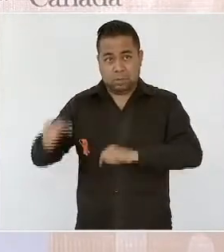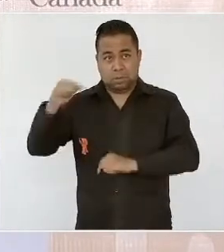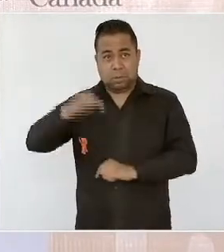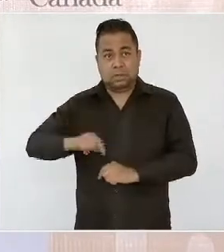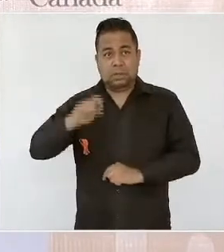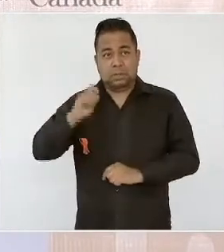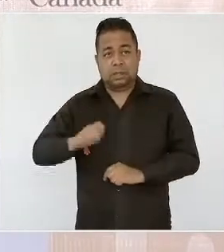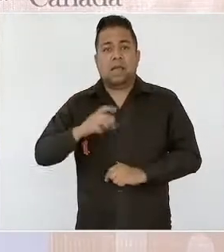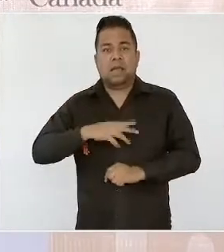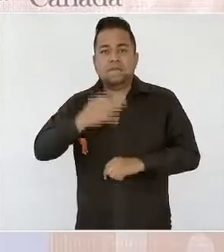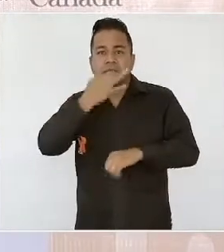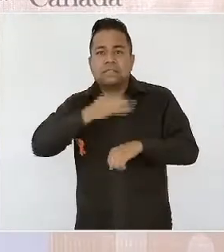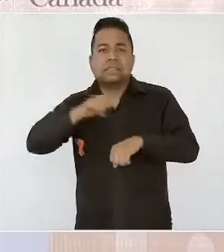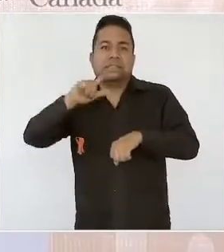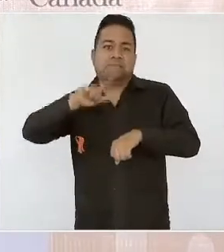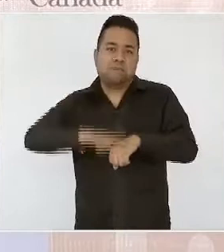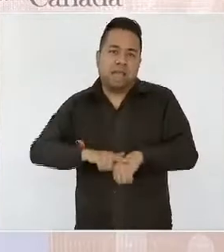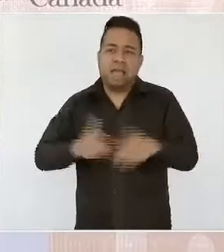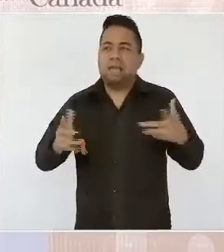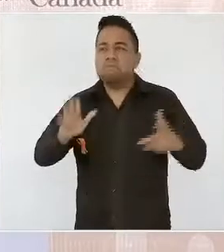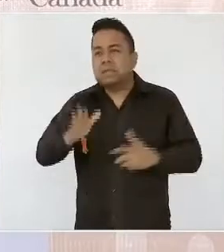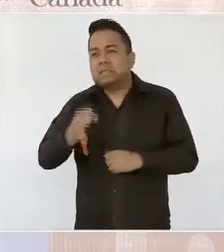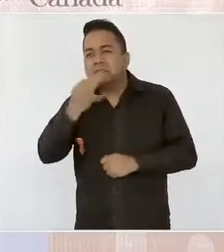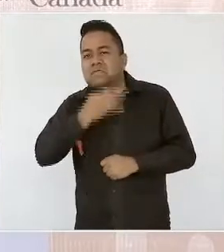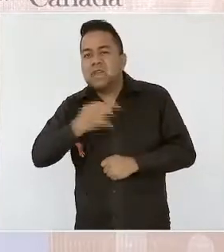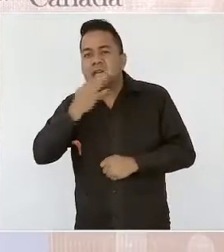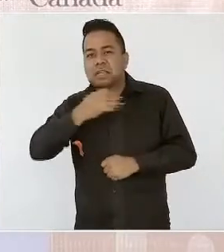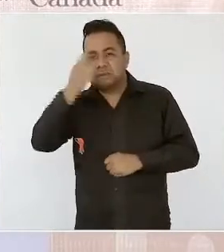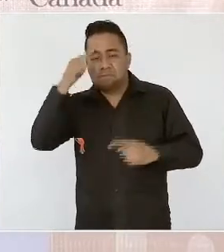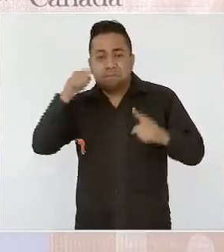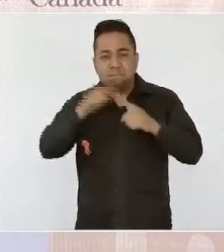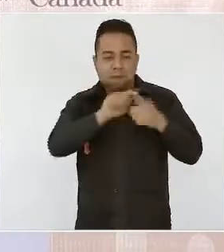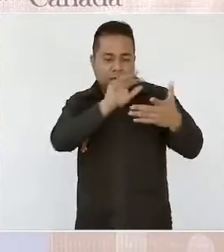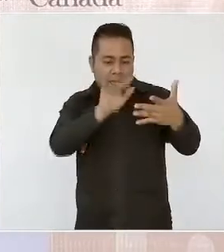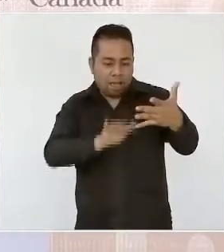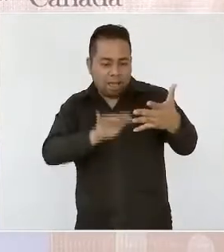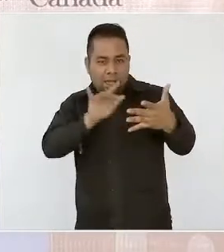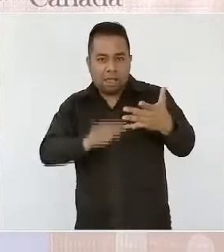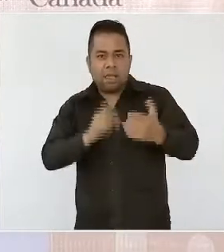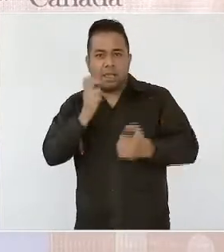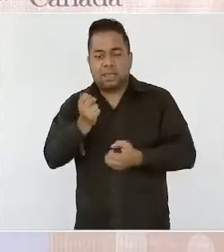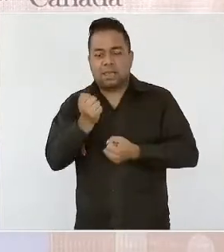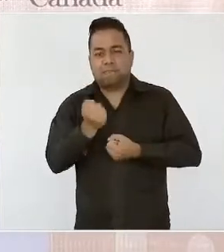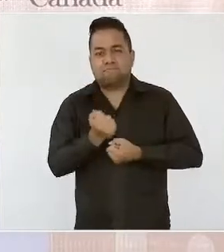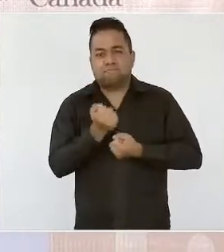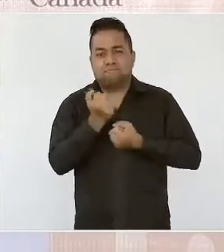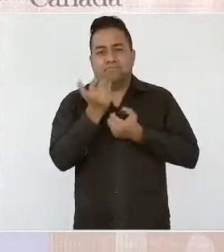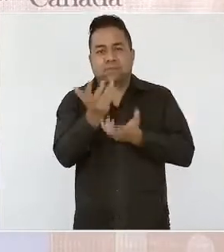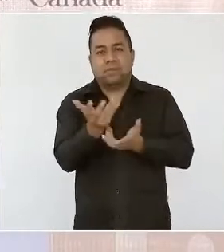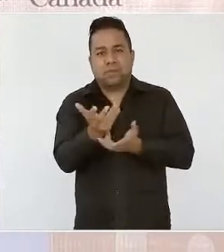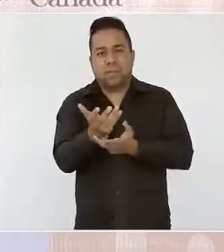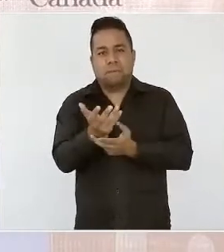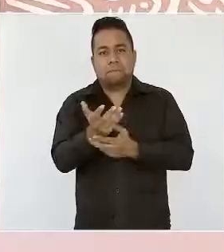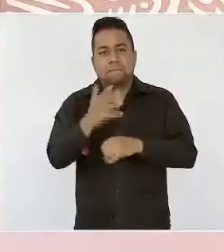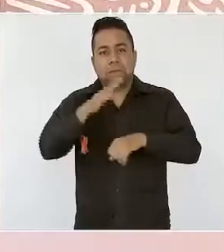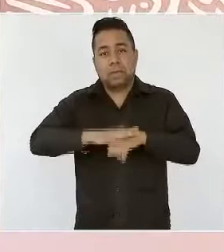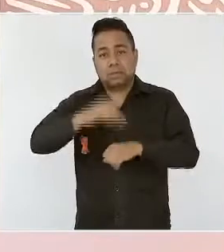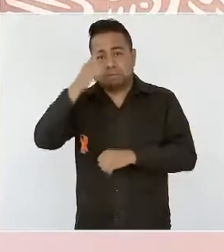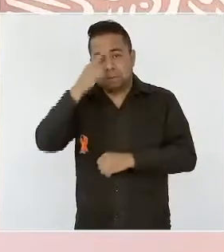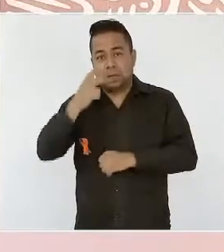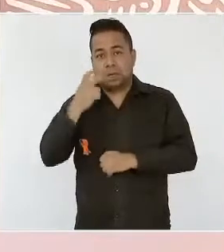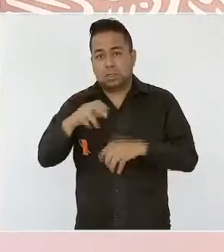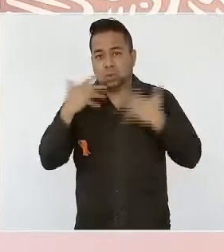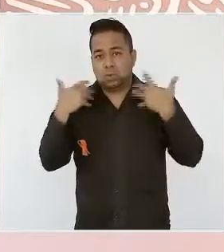es un fandango, una fiesta por la lectura, que es una contribución más a esa